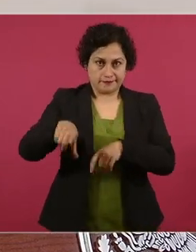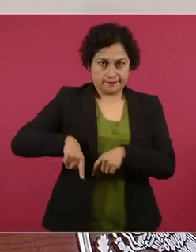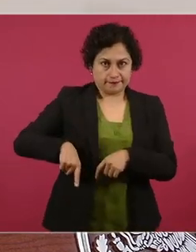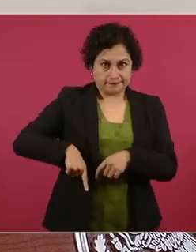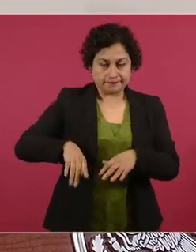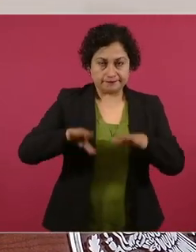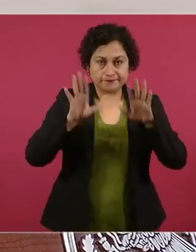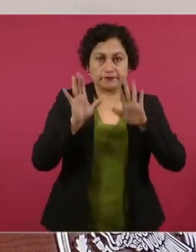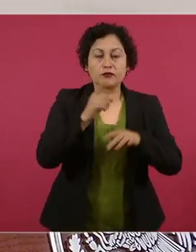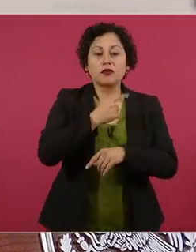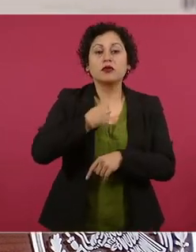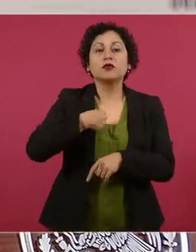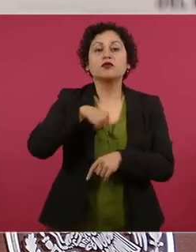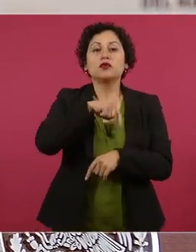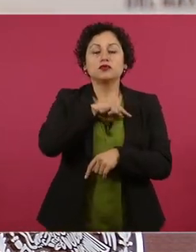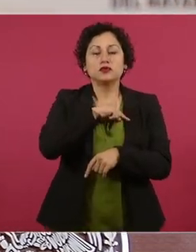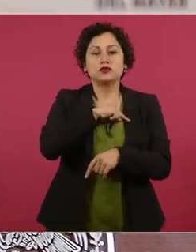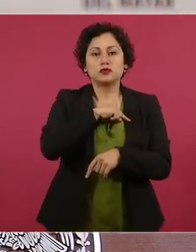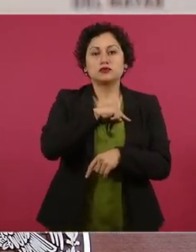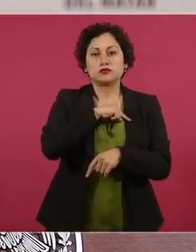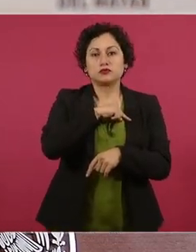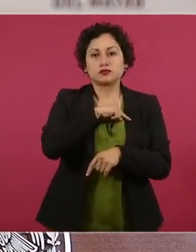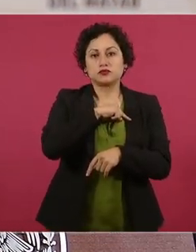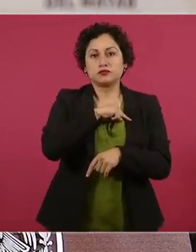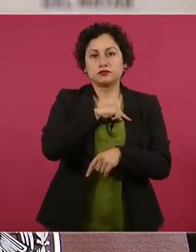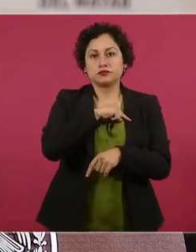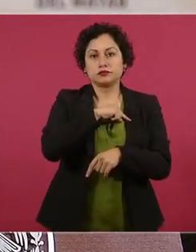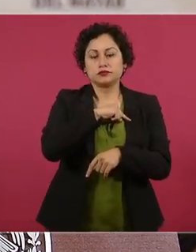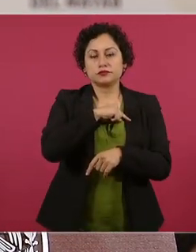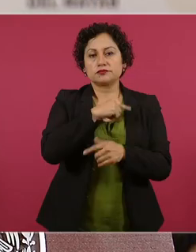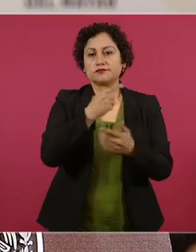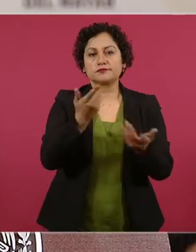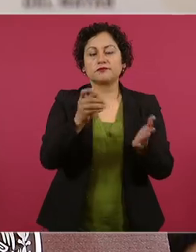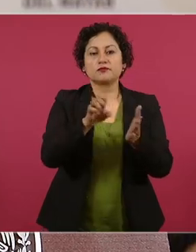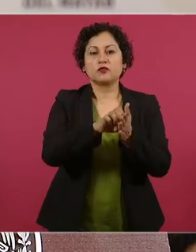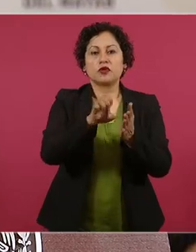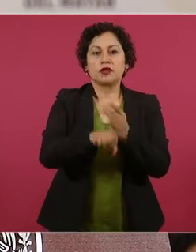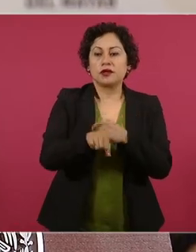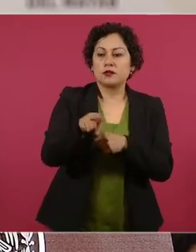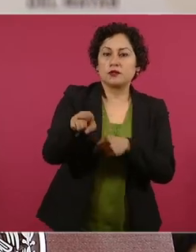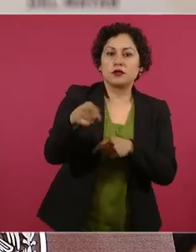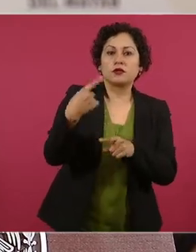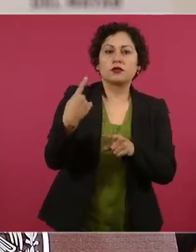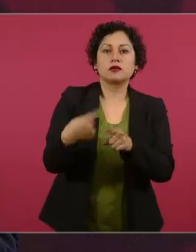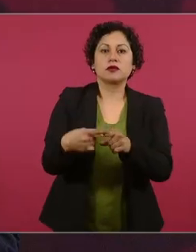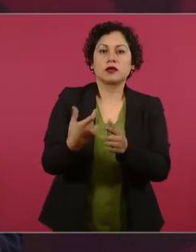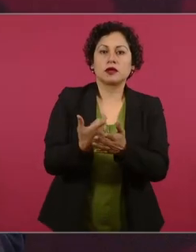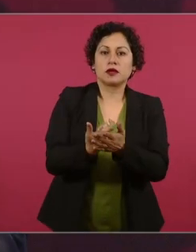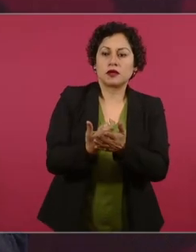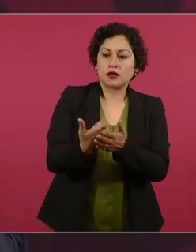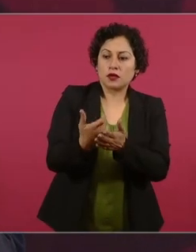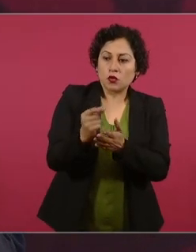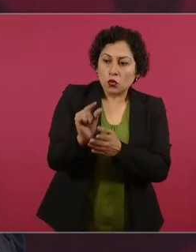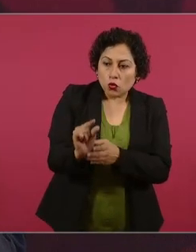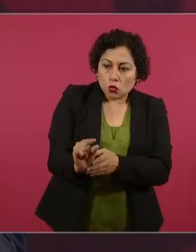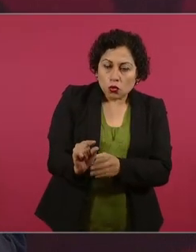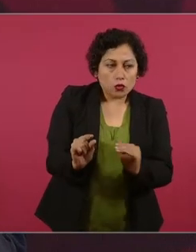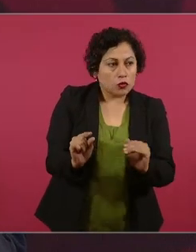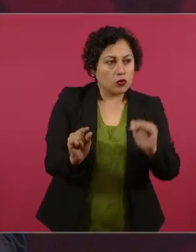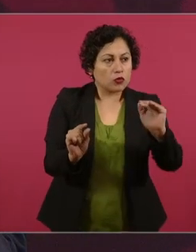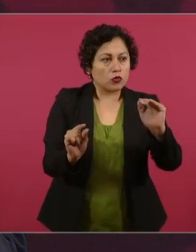siempre, ¿sí?, a quienes ganan menos se les incrementa más.